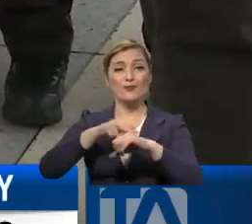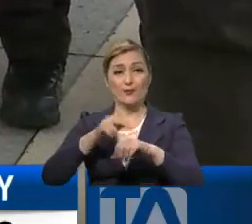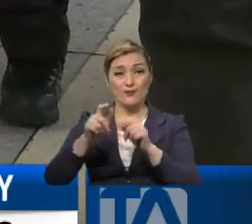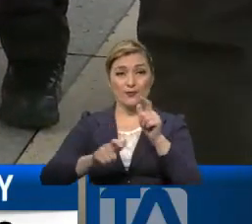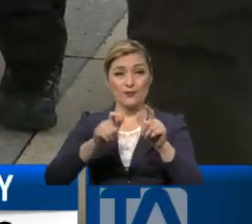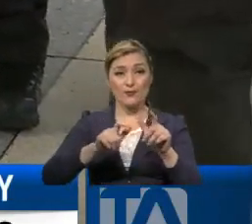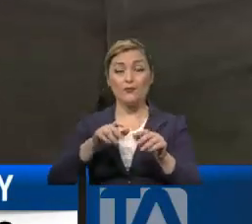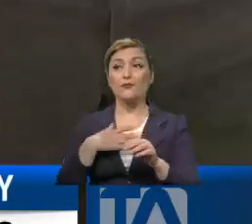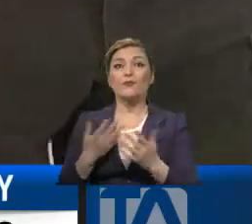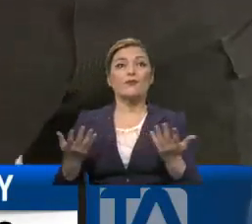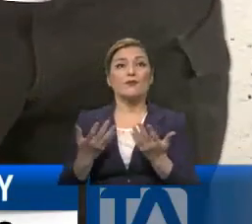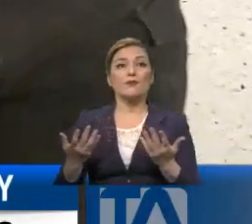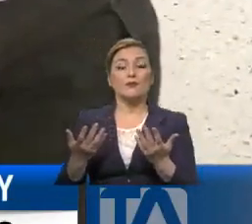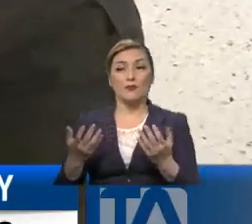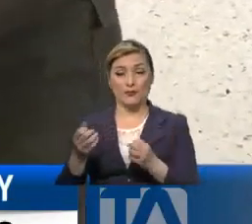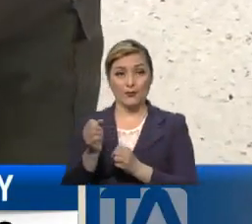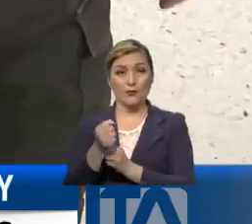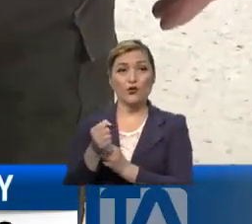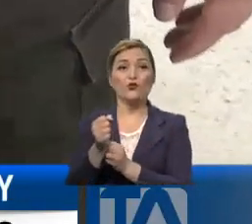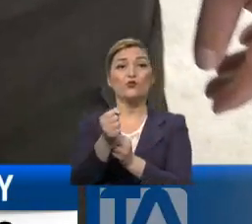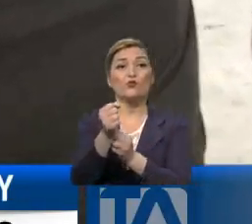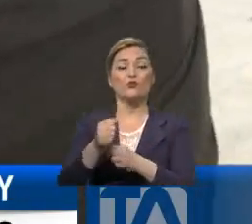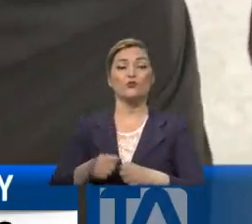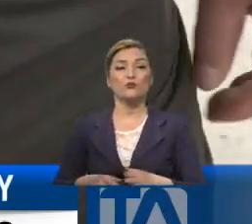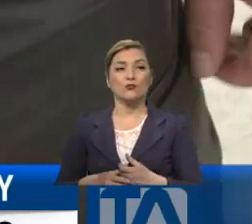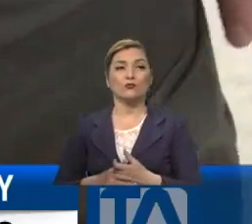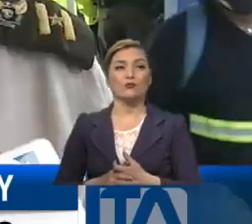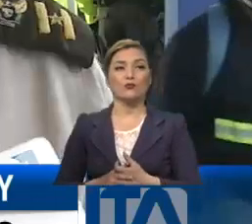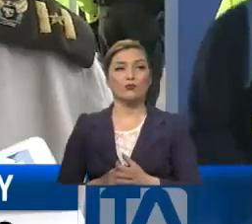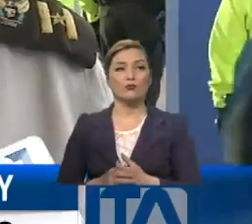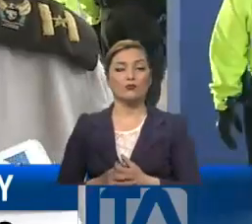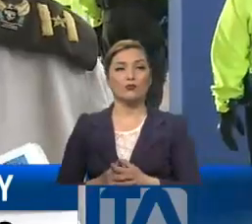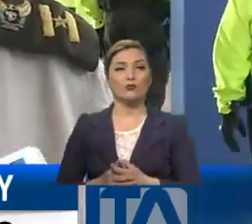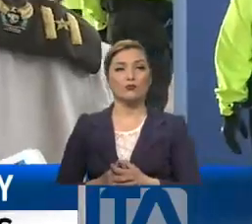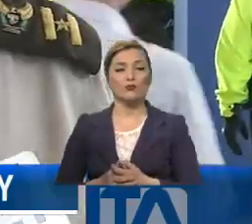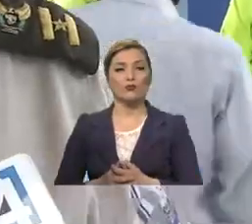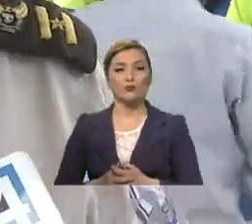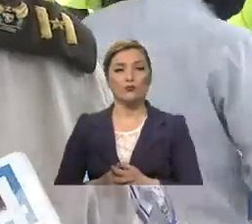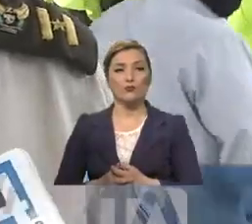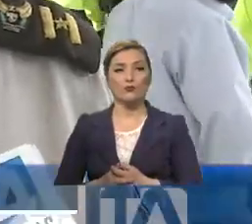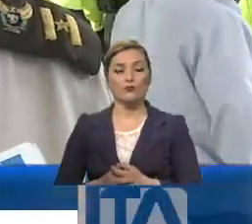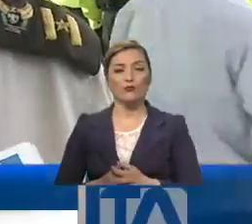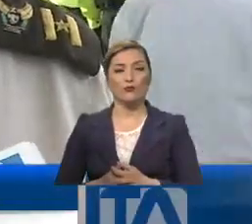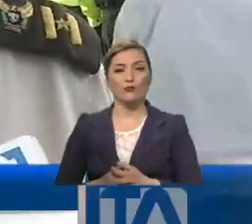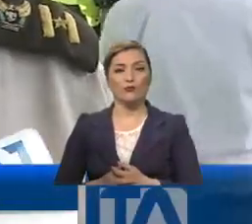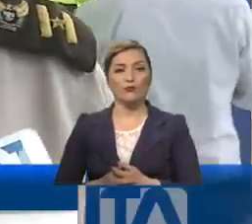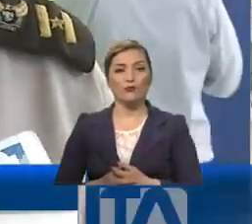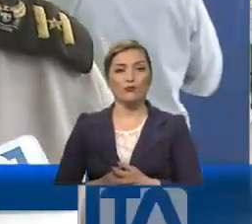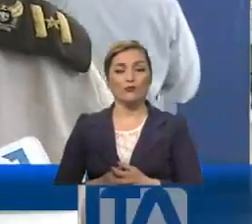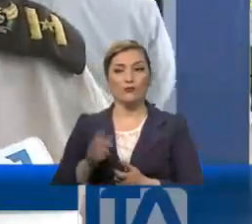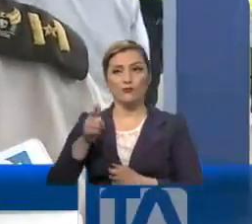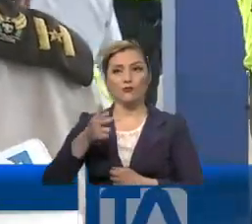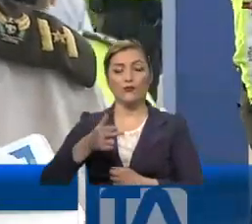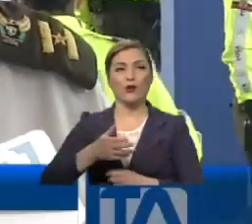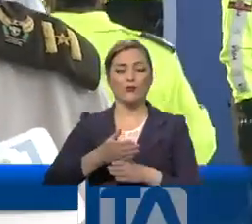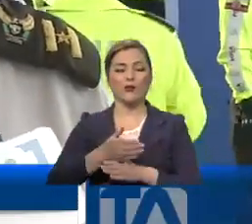ciudadanos que se movilizaban en las unidades del sistema integrado de la Ecovía. Para nosotros es un arma blanca que sirve para asaltar, pero